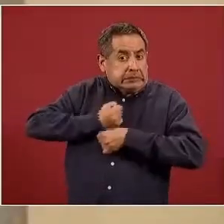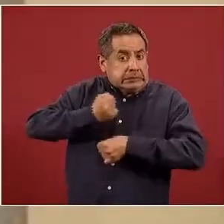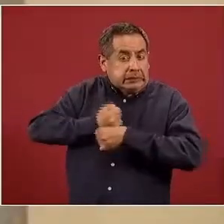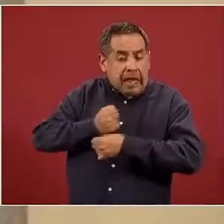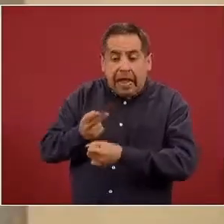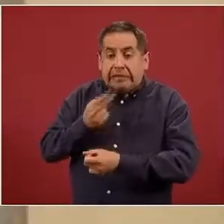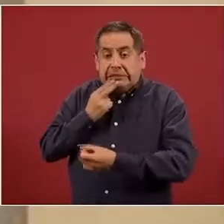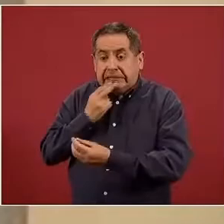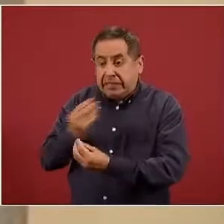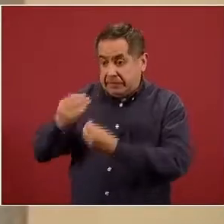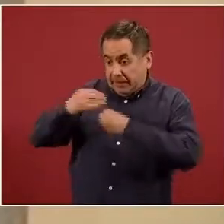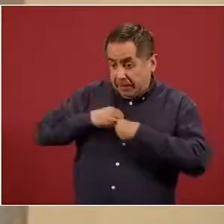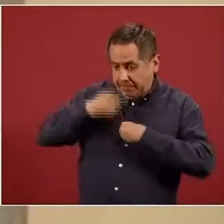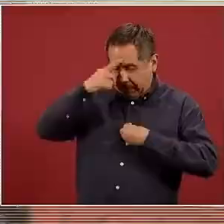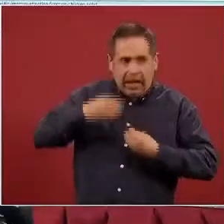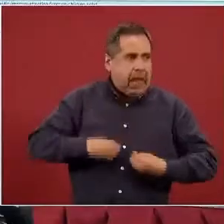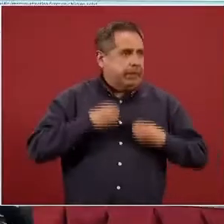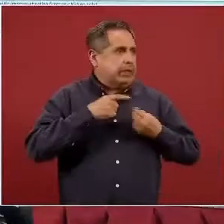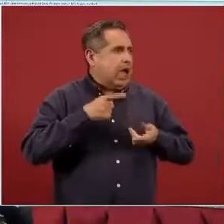favor.